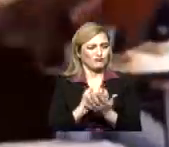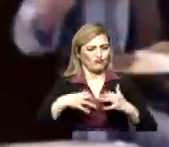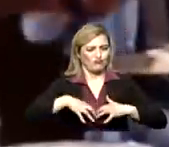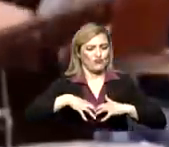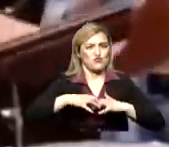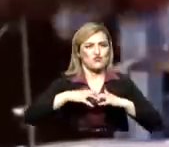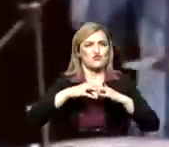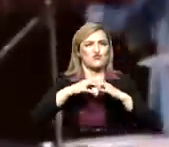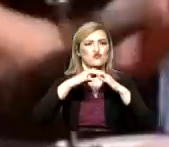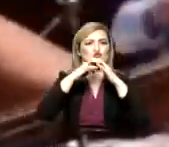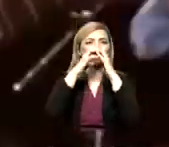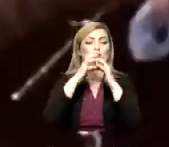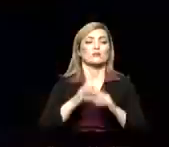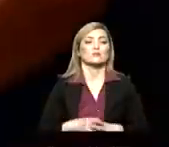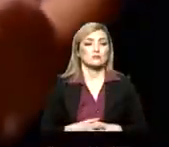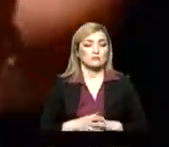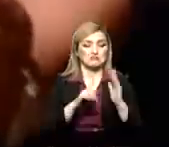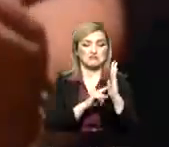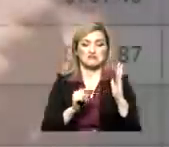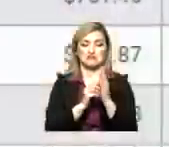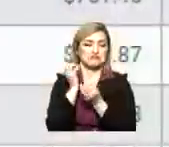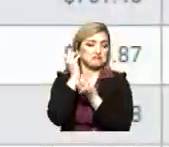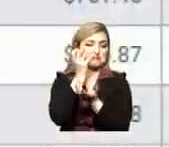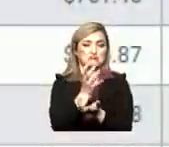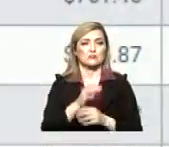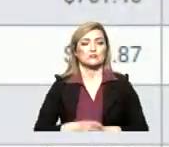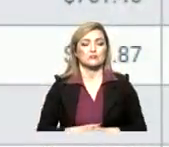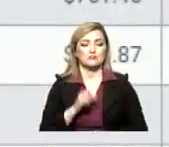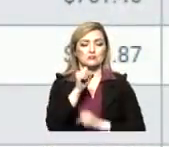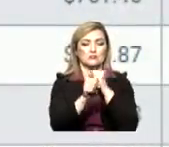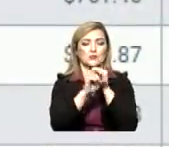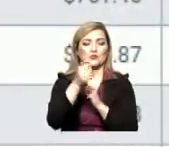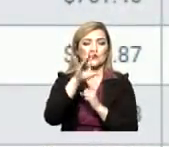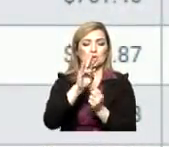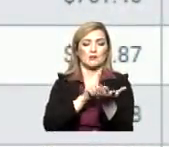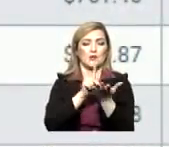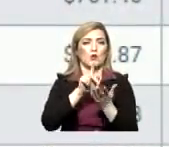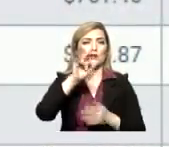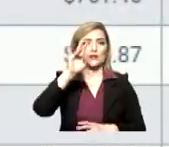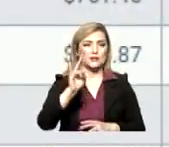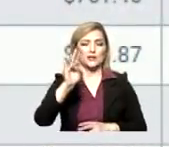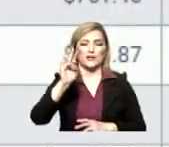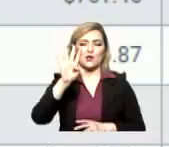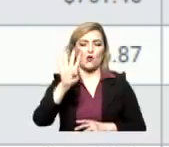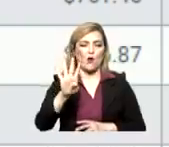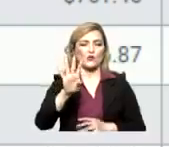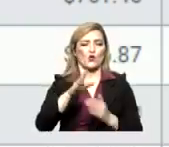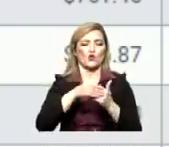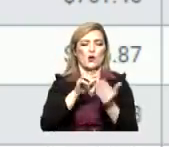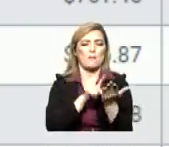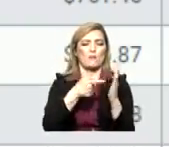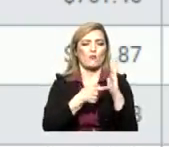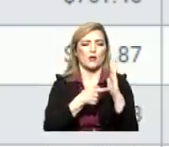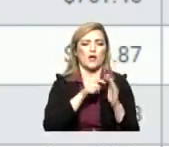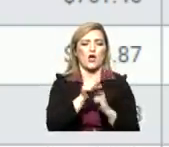significativamente. Al menos lo declarado en el Servicio de Rentas Internas. En el 2017 pagó $774 de impuesto a la renta. En